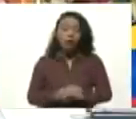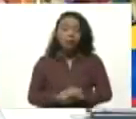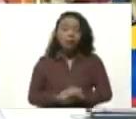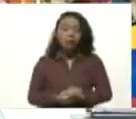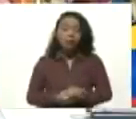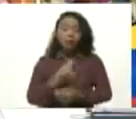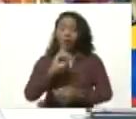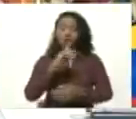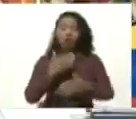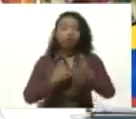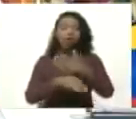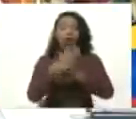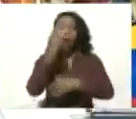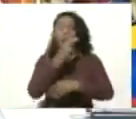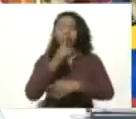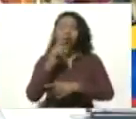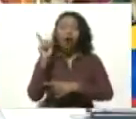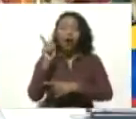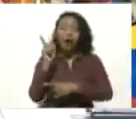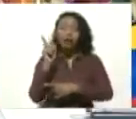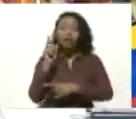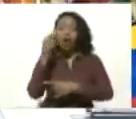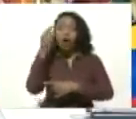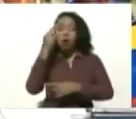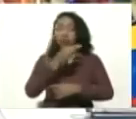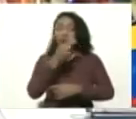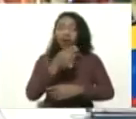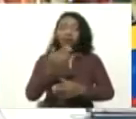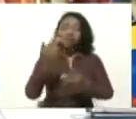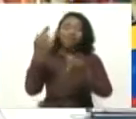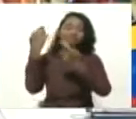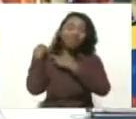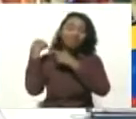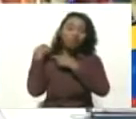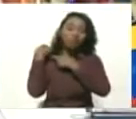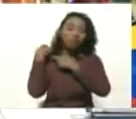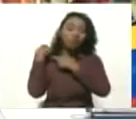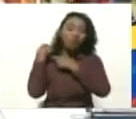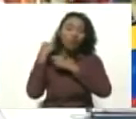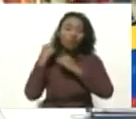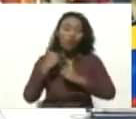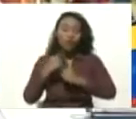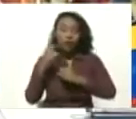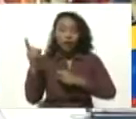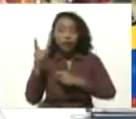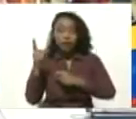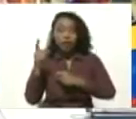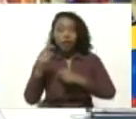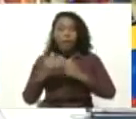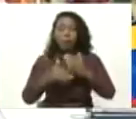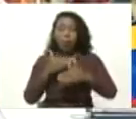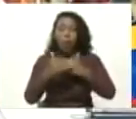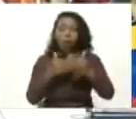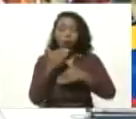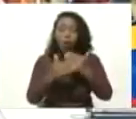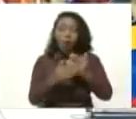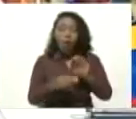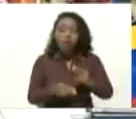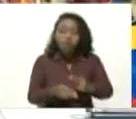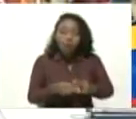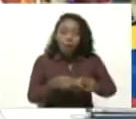salió a prometerse, salió a comprometerse. Bueno, y al pasar del tiempo se fue construyendo, y